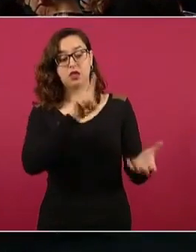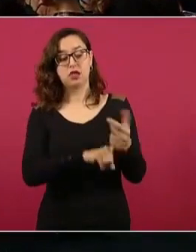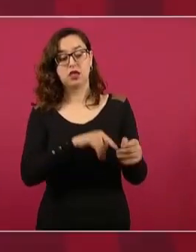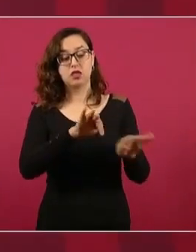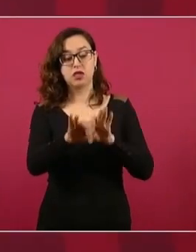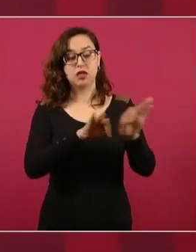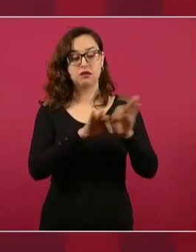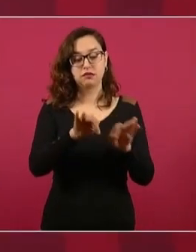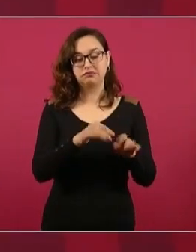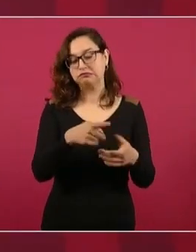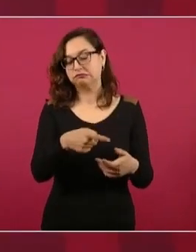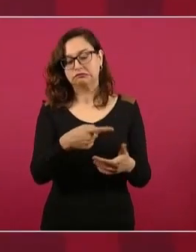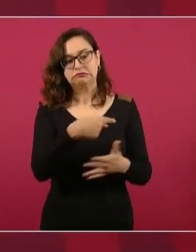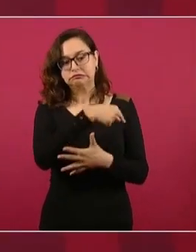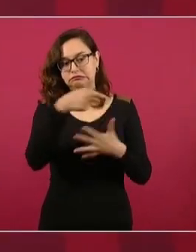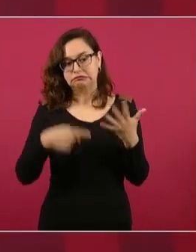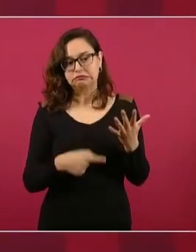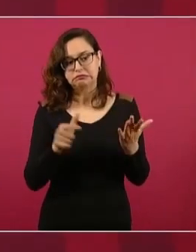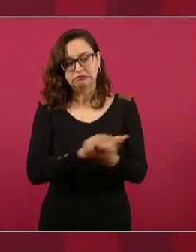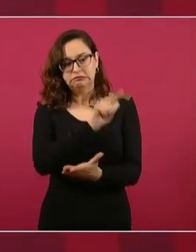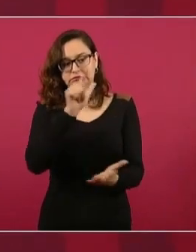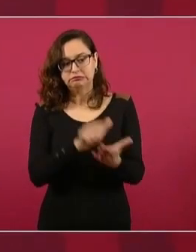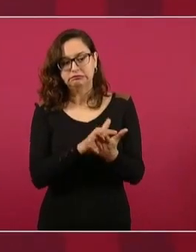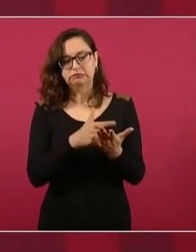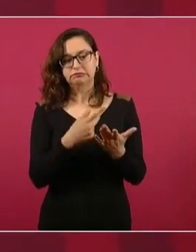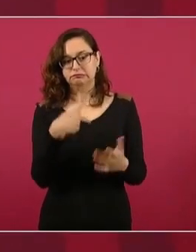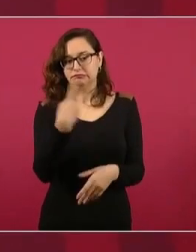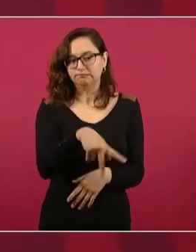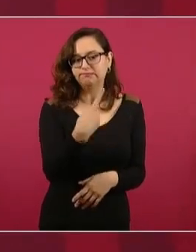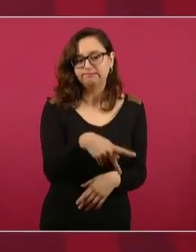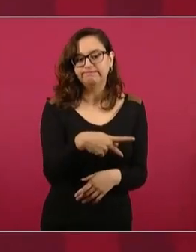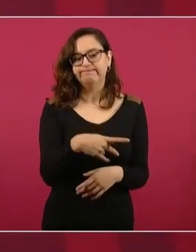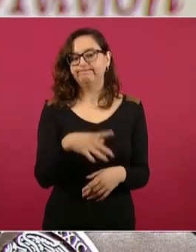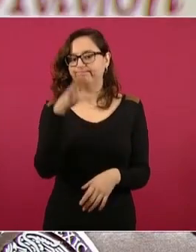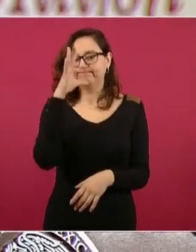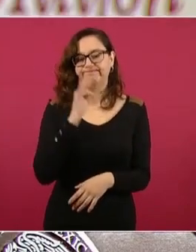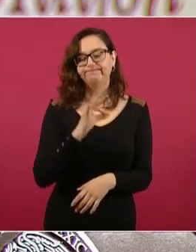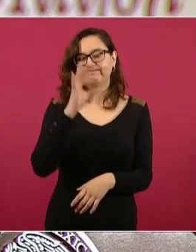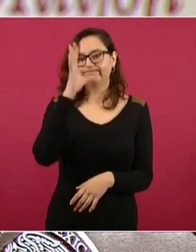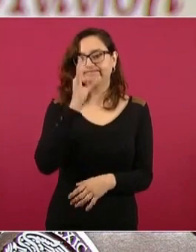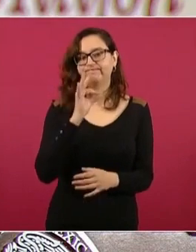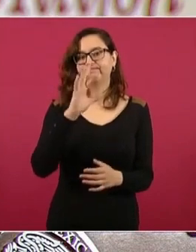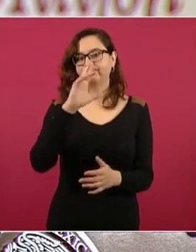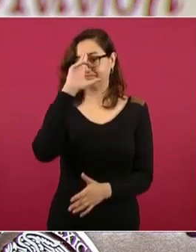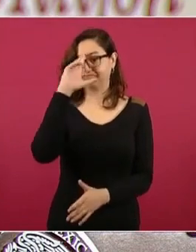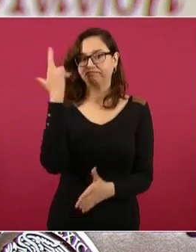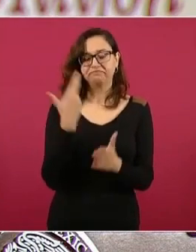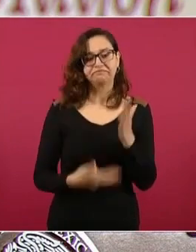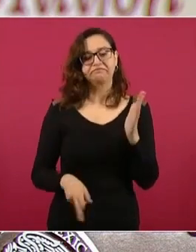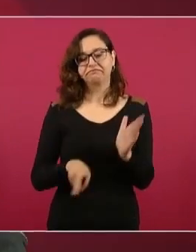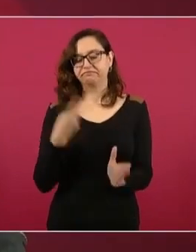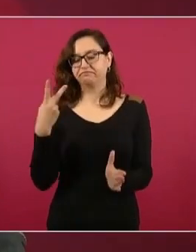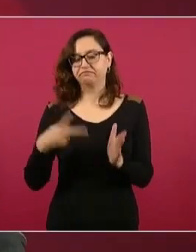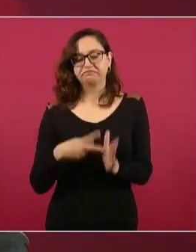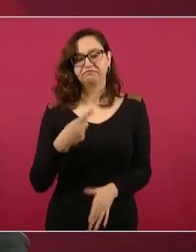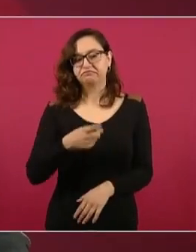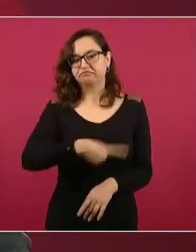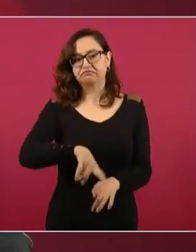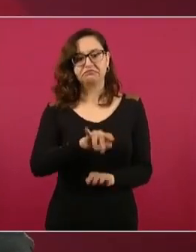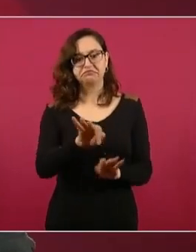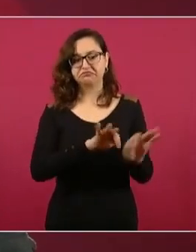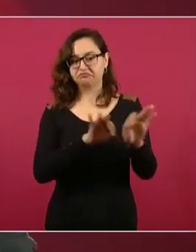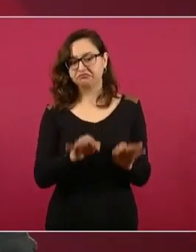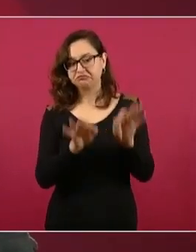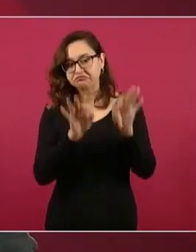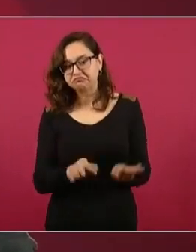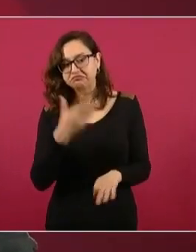leyes relativas a las condiciones laborales que podrían estar siendo violadas sistemáticamente en estos